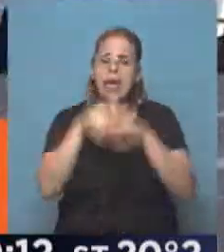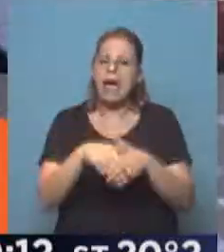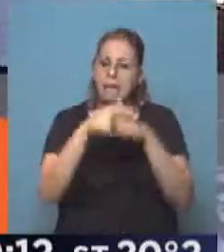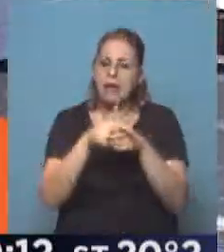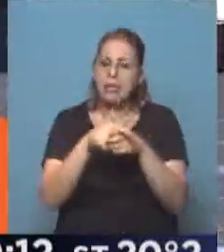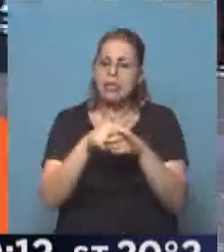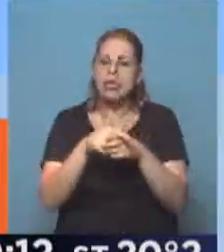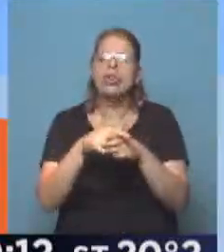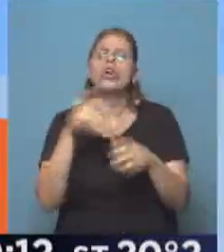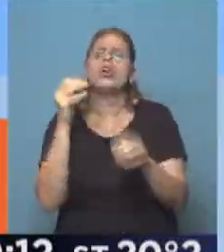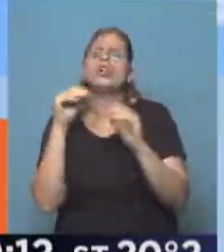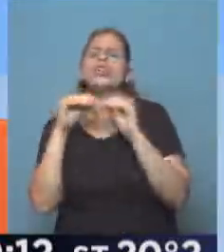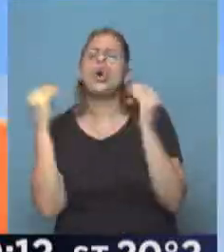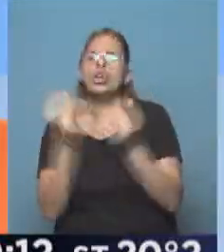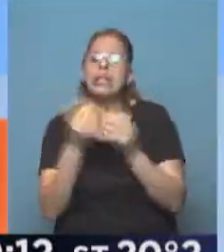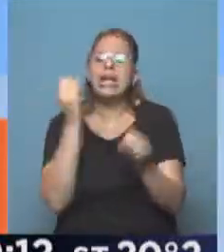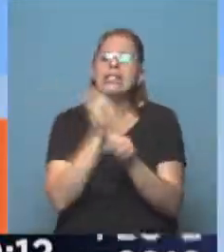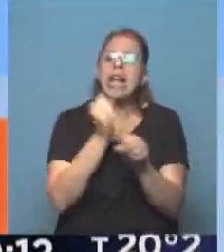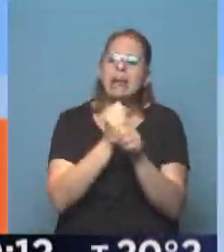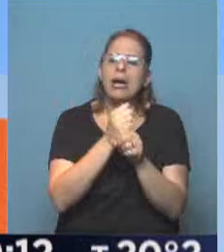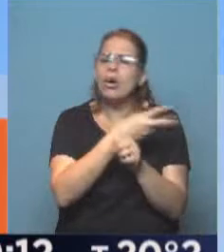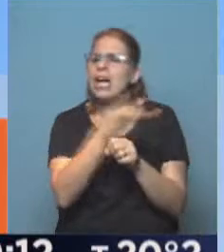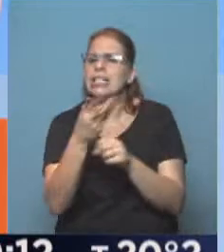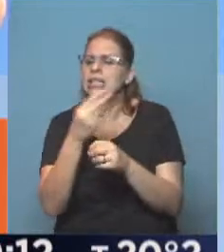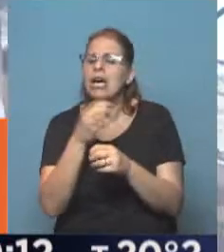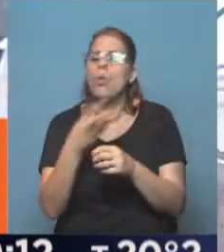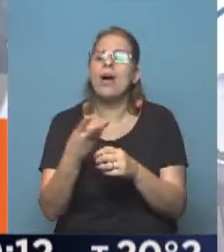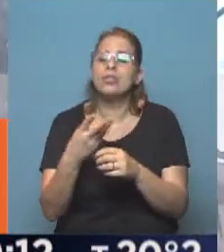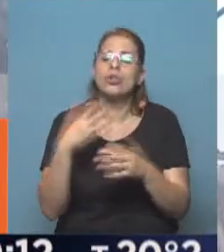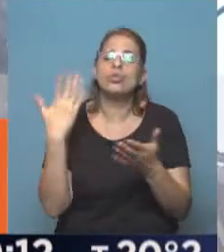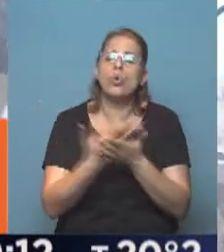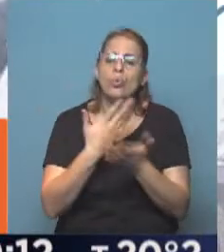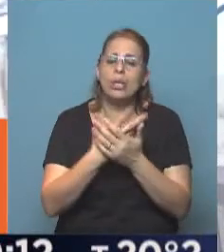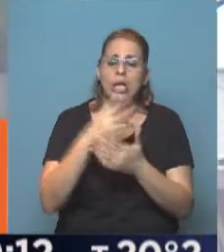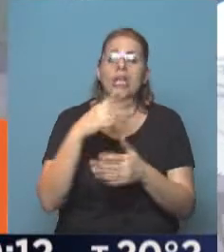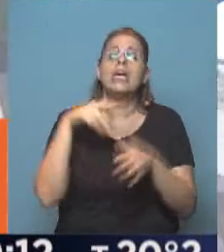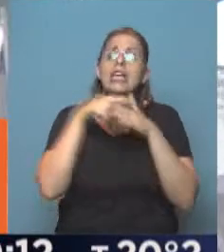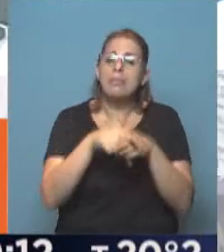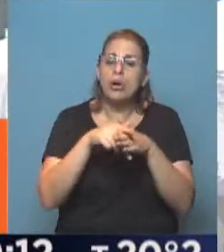laborales correrían riesgo? En lo que es el hipódromo, 2.000 de manera directa.